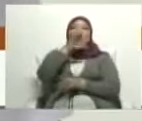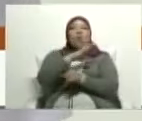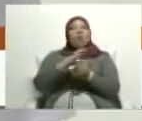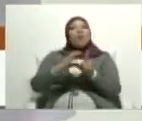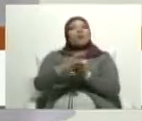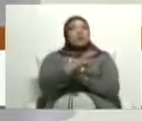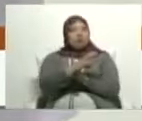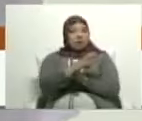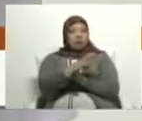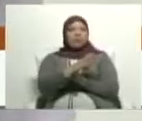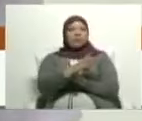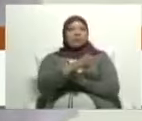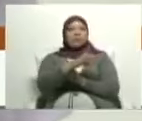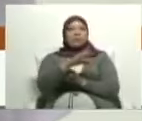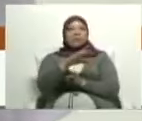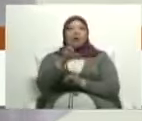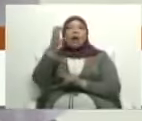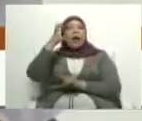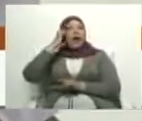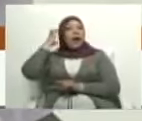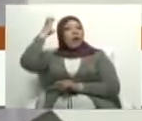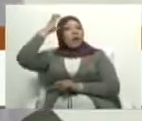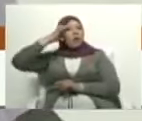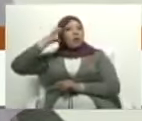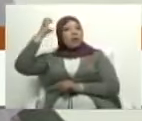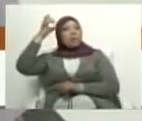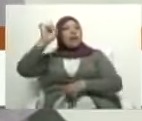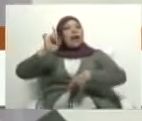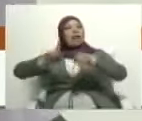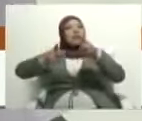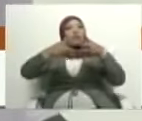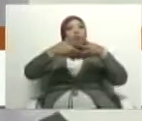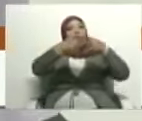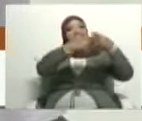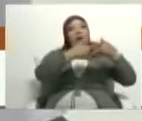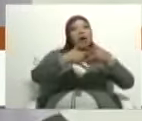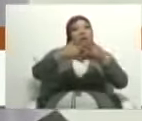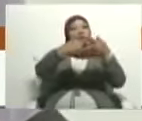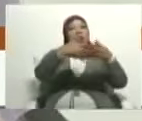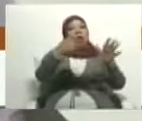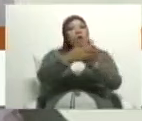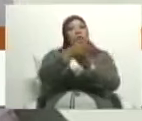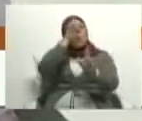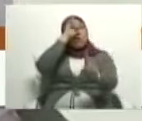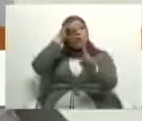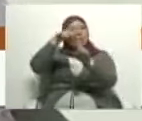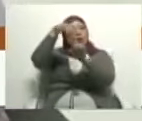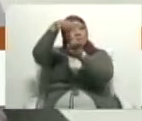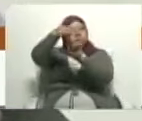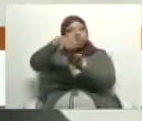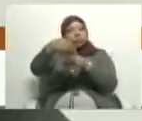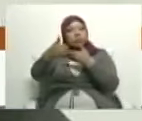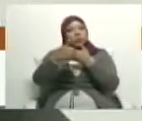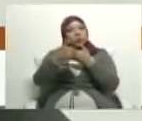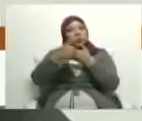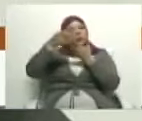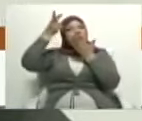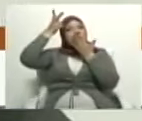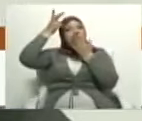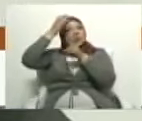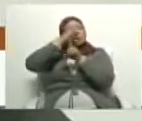culturales de Occidente y de los países hegemónicos para atropellar, para avasallar nuestras culturas